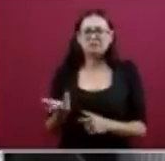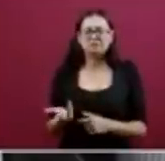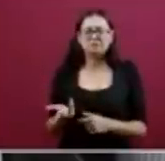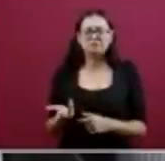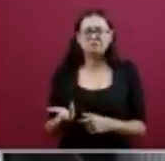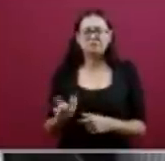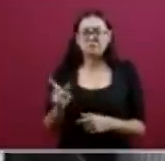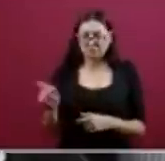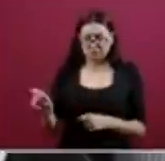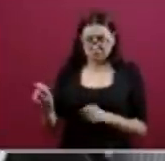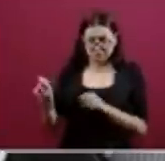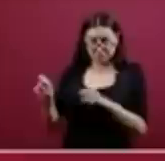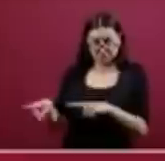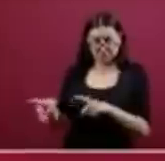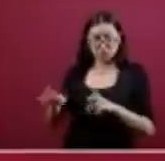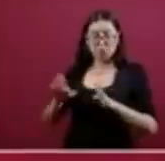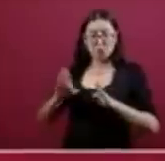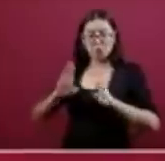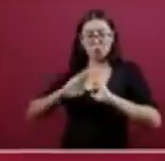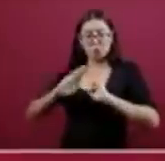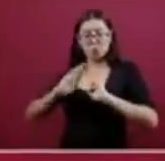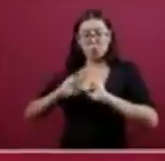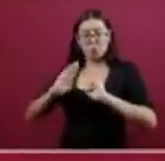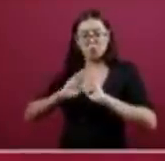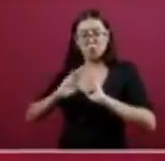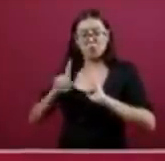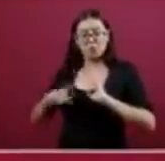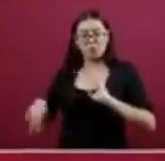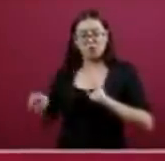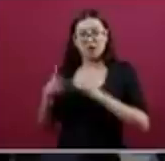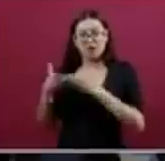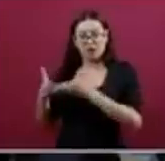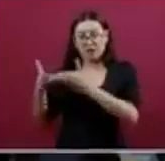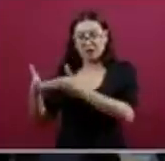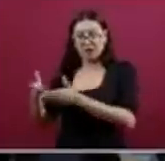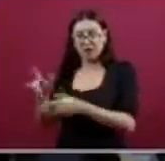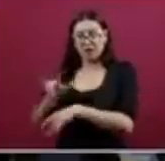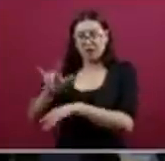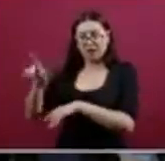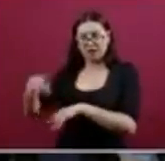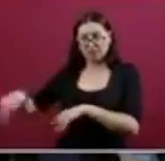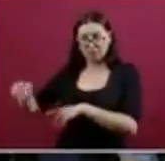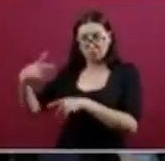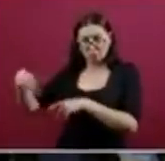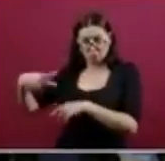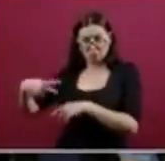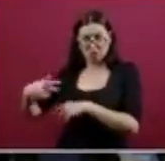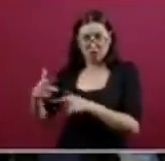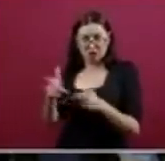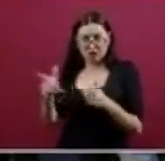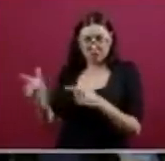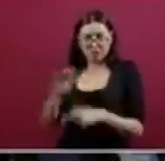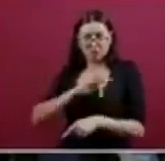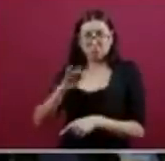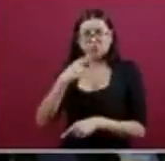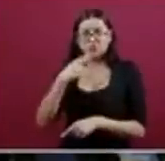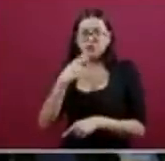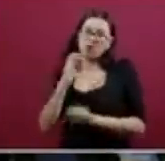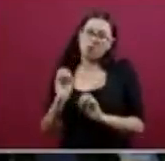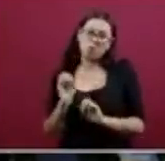tanto la Armada como el Ejército como la Fuerza Aérea, o serán otro tipo de armas? Esto por un lado.